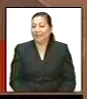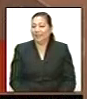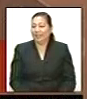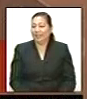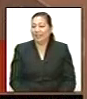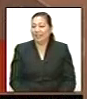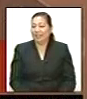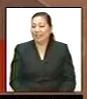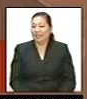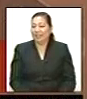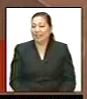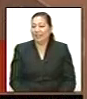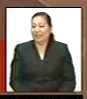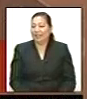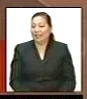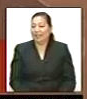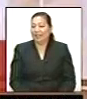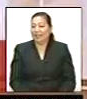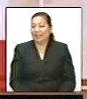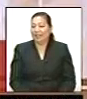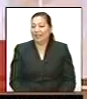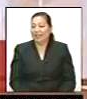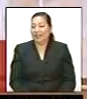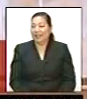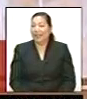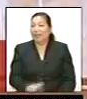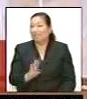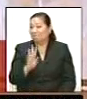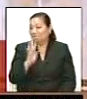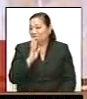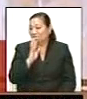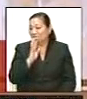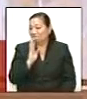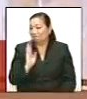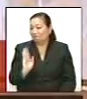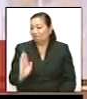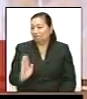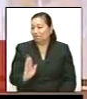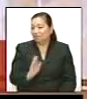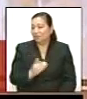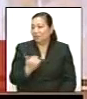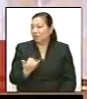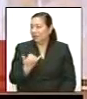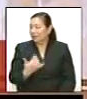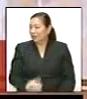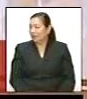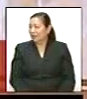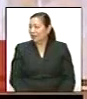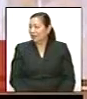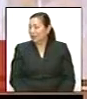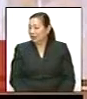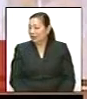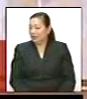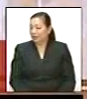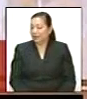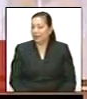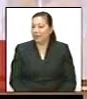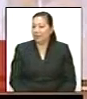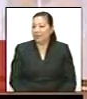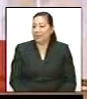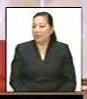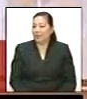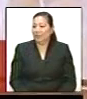Me voy a permitir contestar primero los comentarios de congresista Luz Salgado.